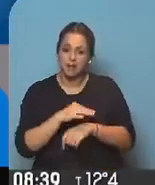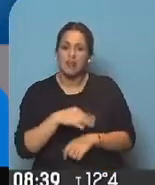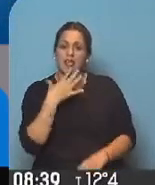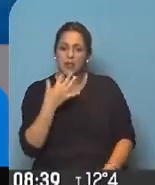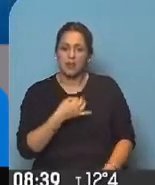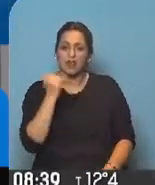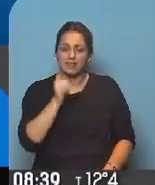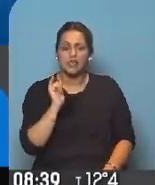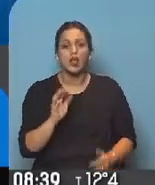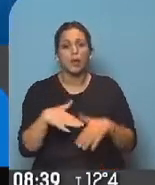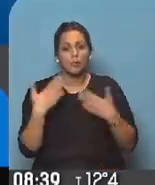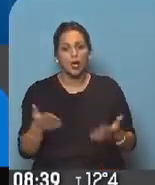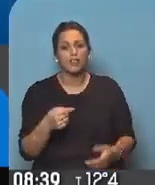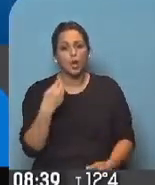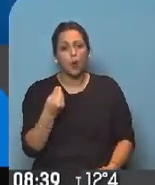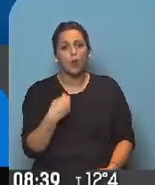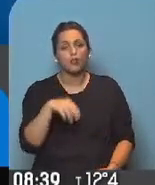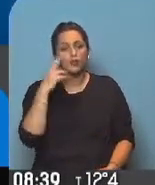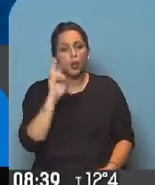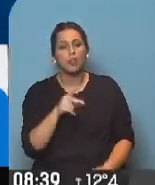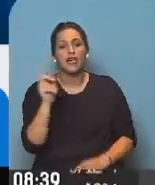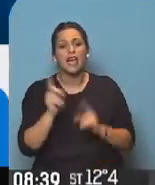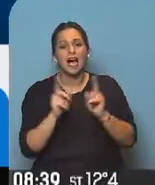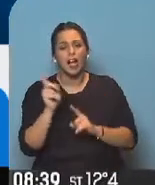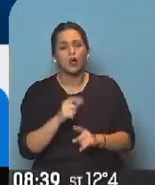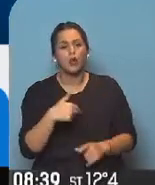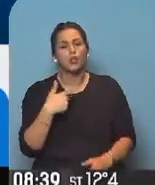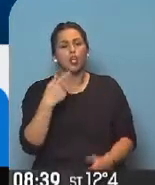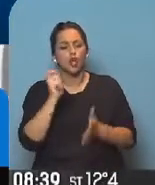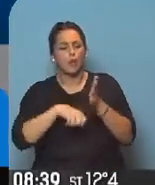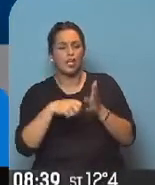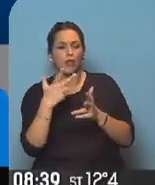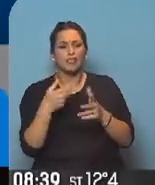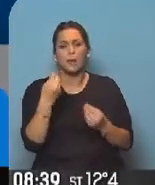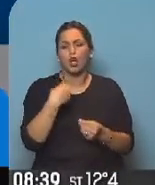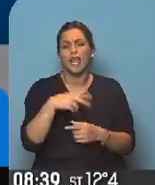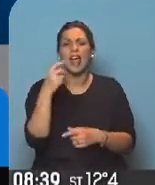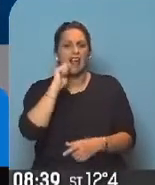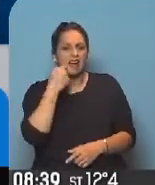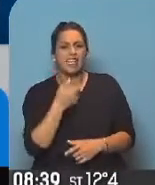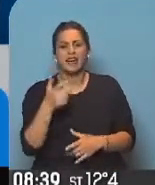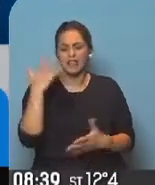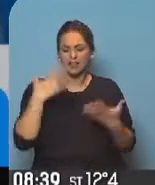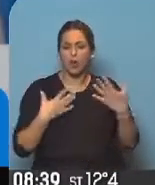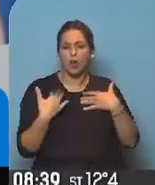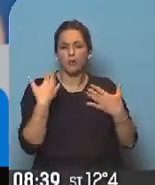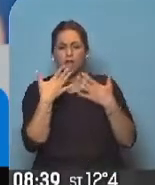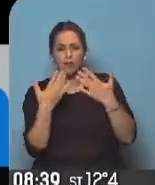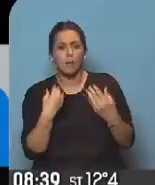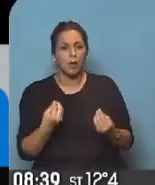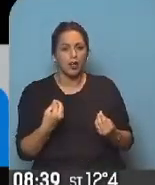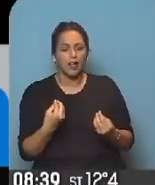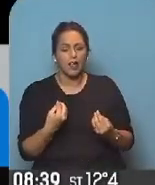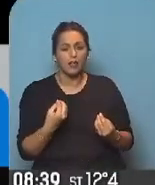totalmente por eso cuando recibí cuando había algunos comentarios que decían pero por qué tienen que ser ellas que son lindas y con cuerpos hegemónicos y yo viví porque no